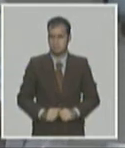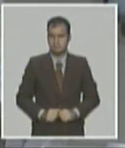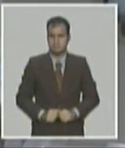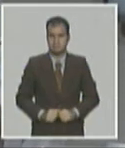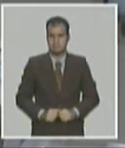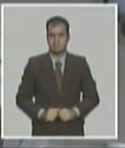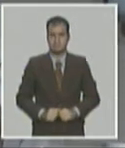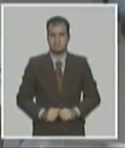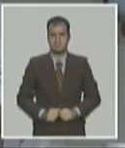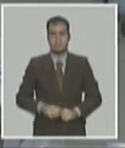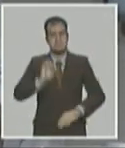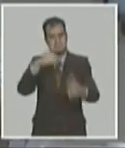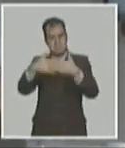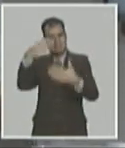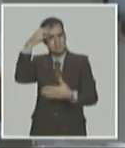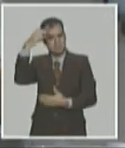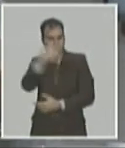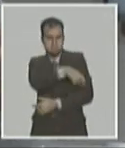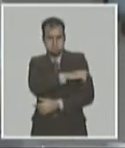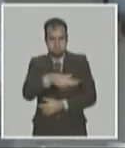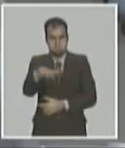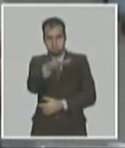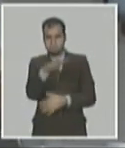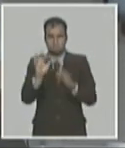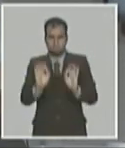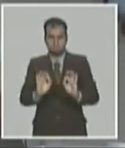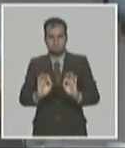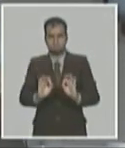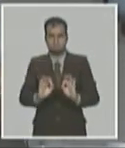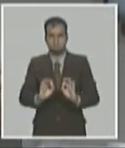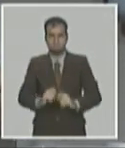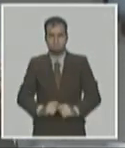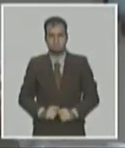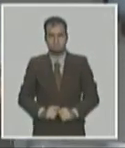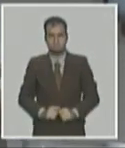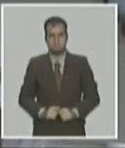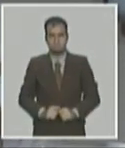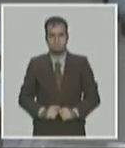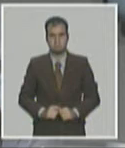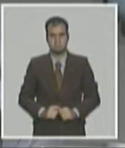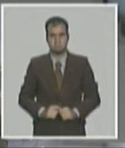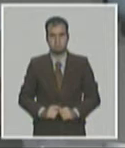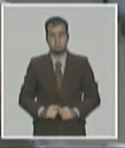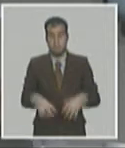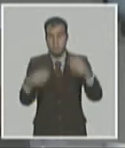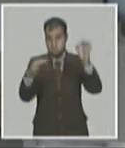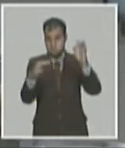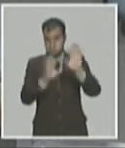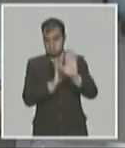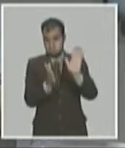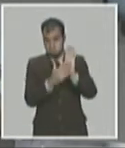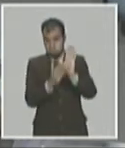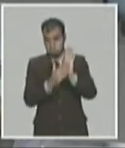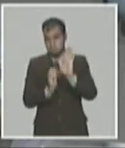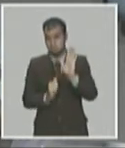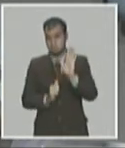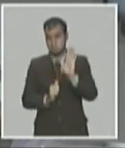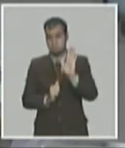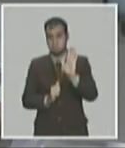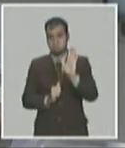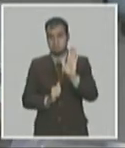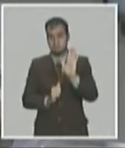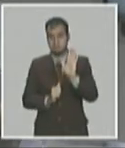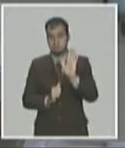estatales y gubernamentales, pero yo creo que es un documento que en la misma medida en